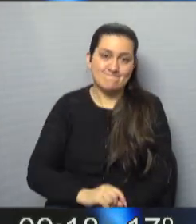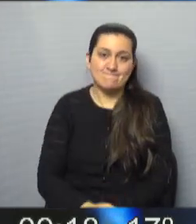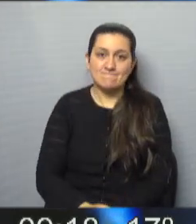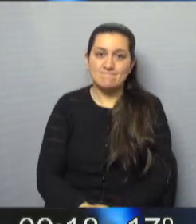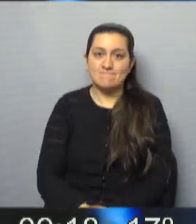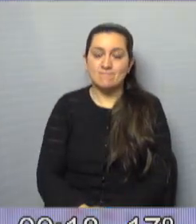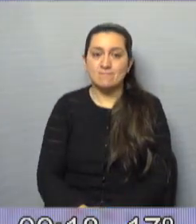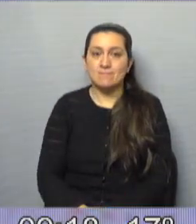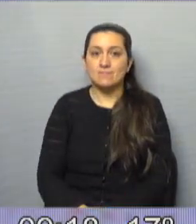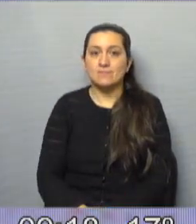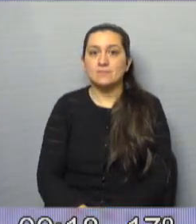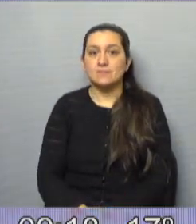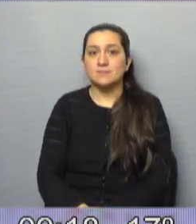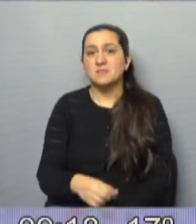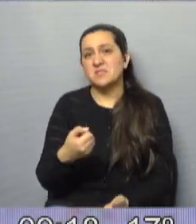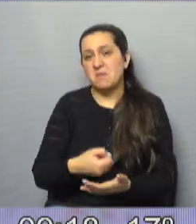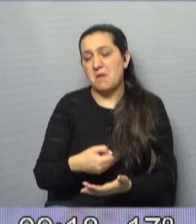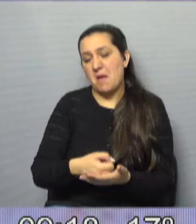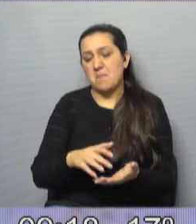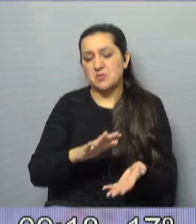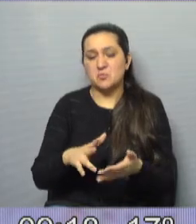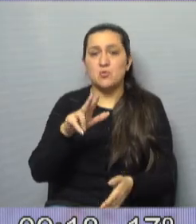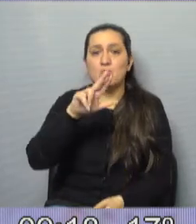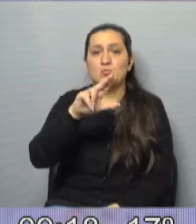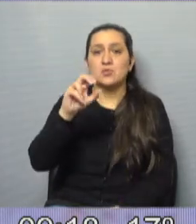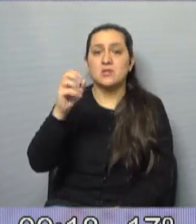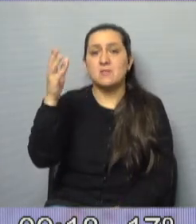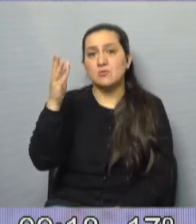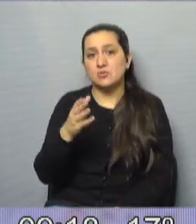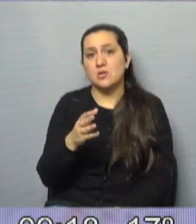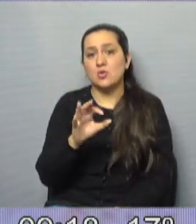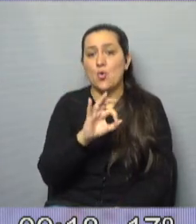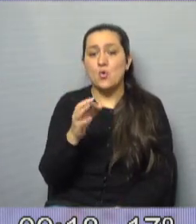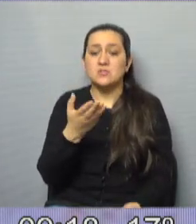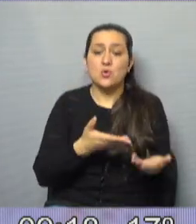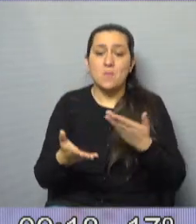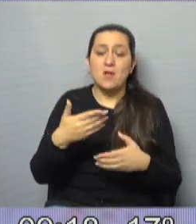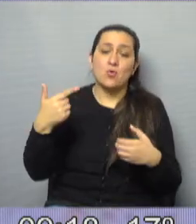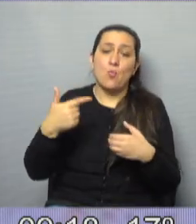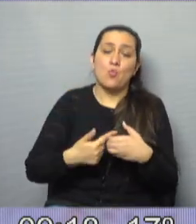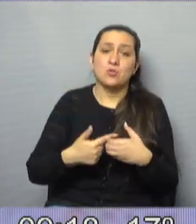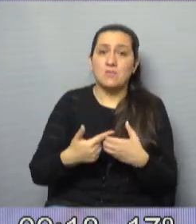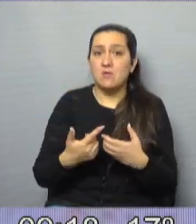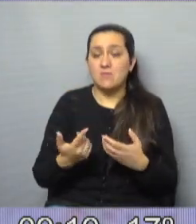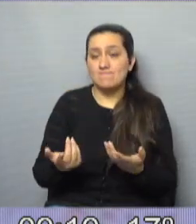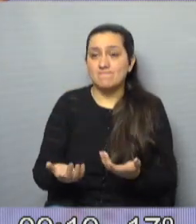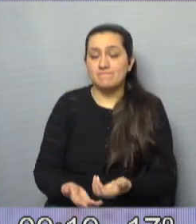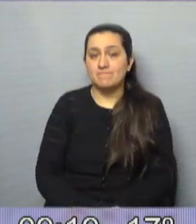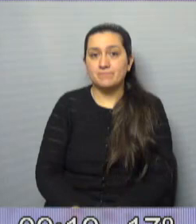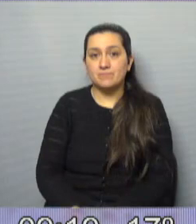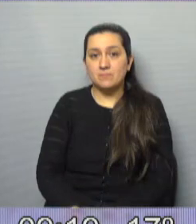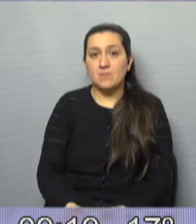O menos. Sí, quizás. Sí, se paga el 30% de comisión, se comparte el combustible, claro. Cosas por el estilo. O sea,